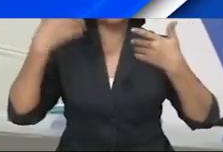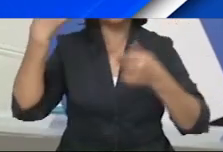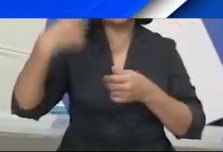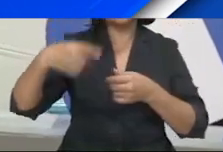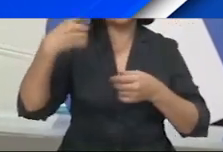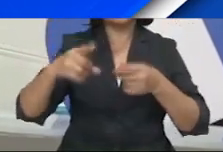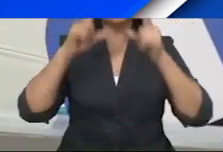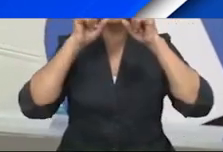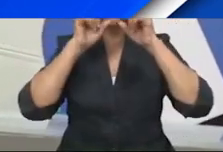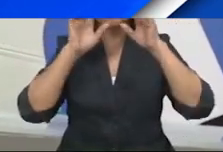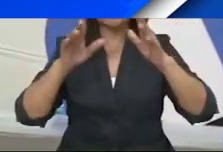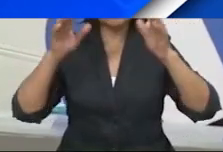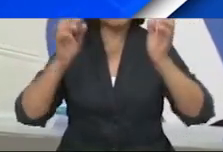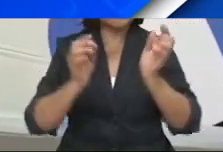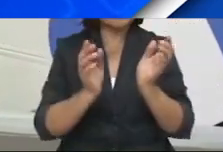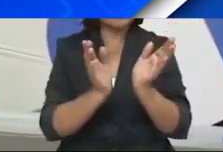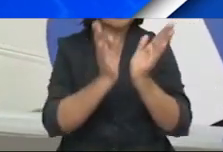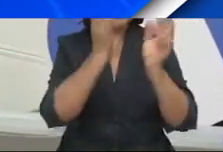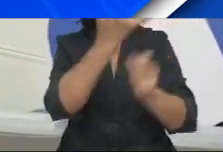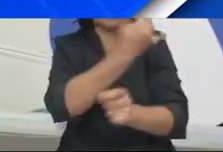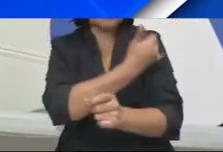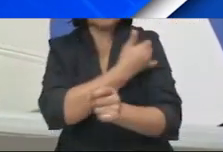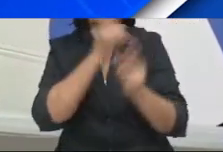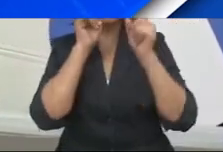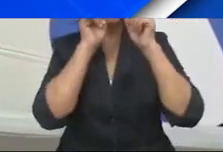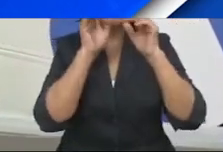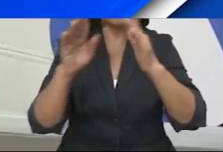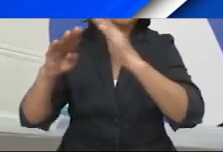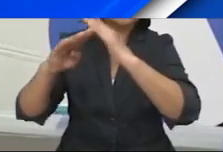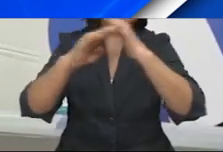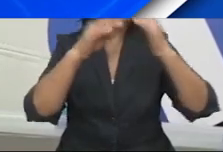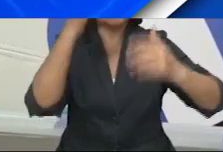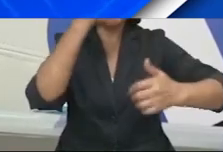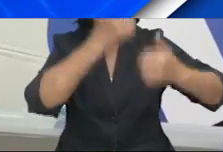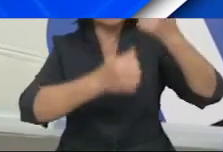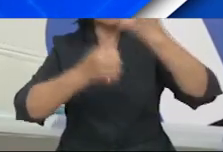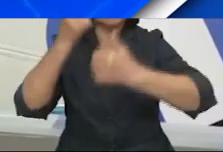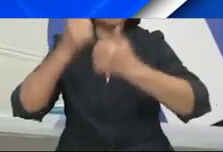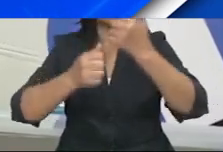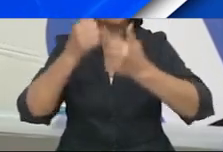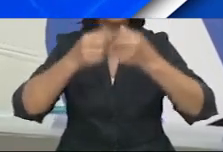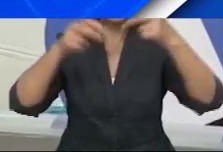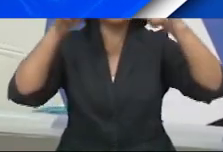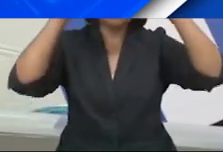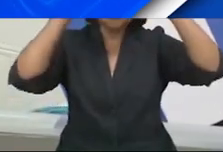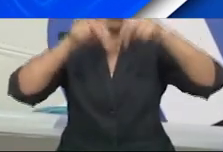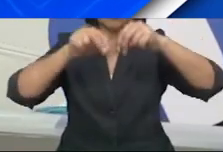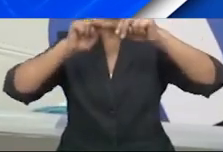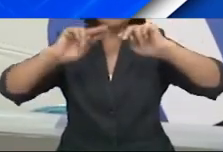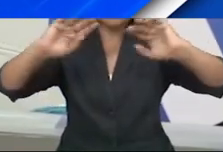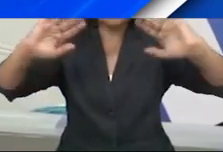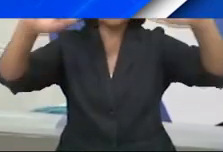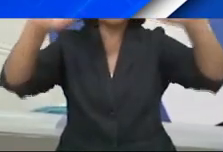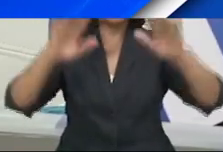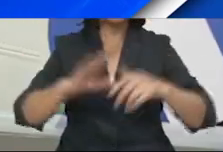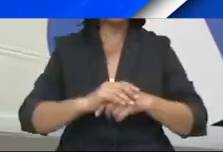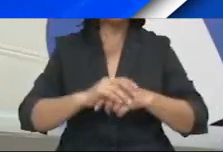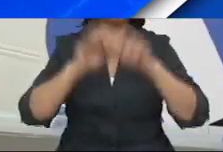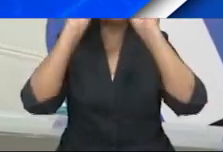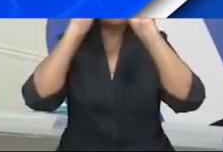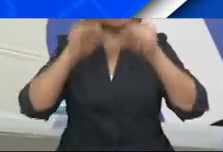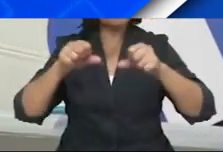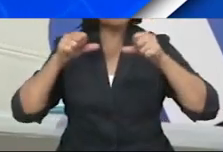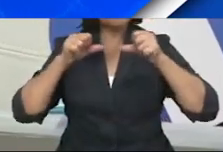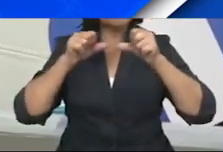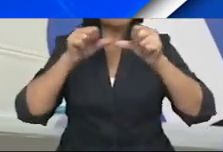la seguridad ciudadana y a estar protegidos contra las adversidades de la naturaleza. Y hemos avanzado